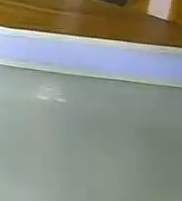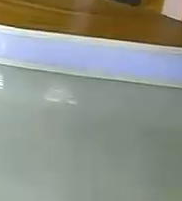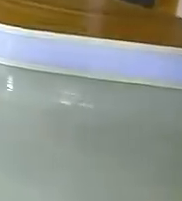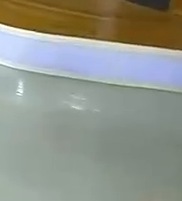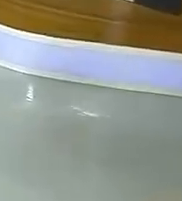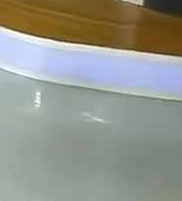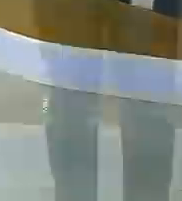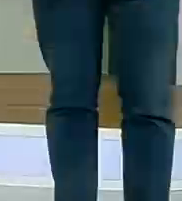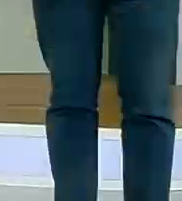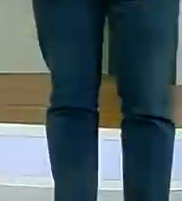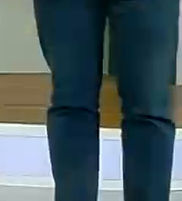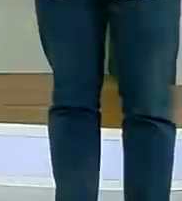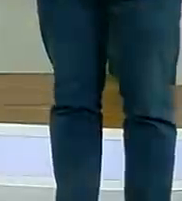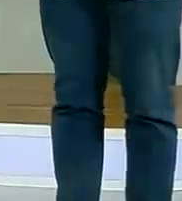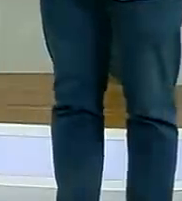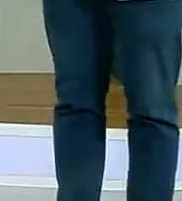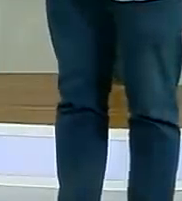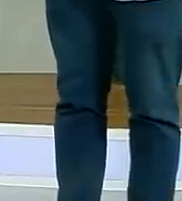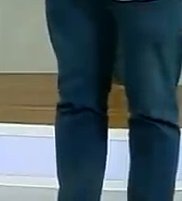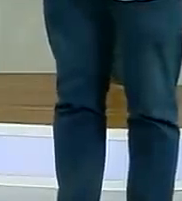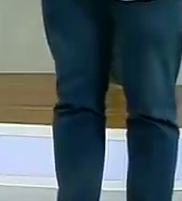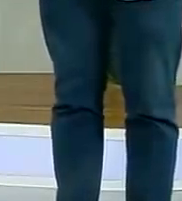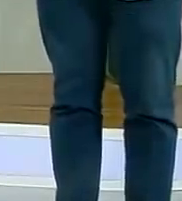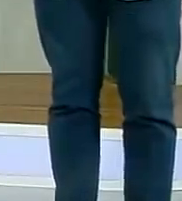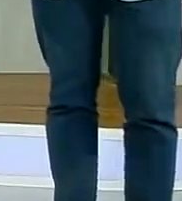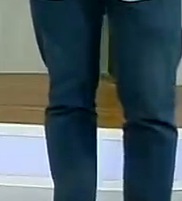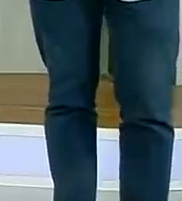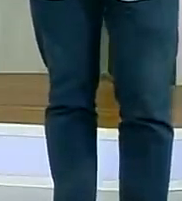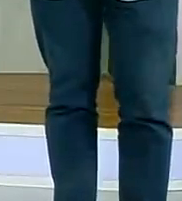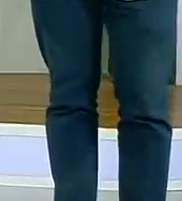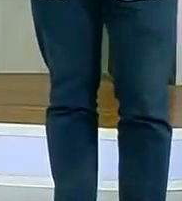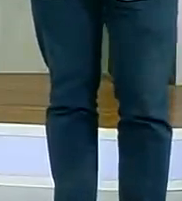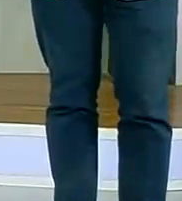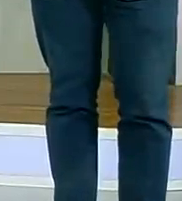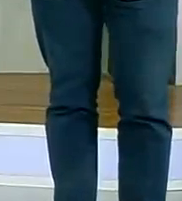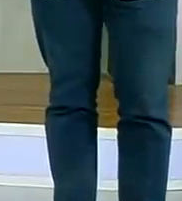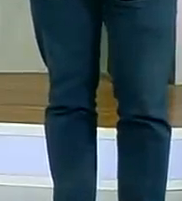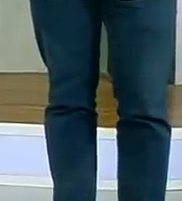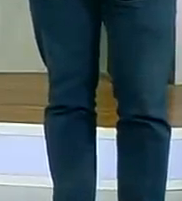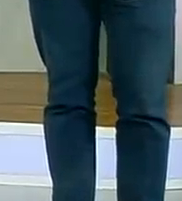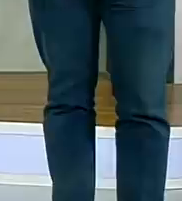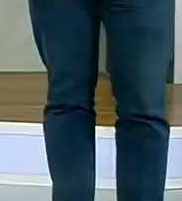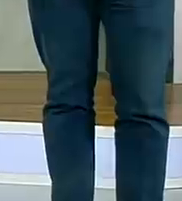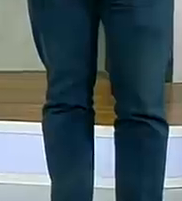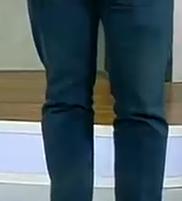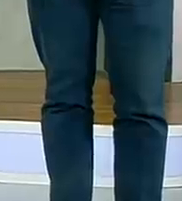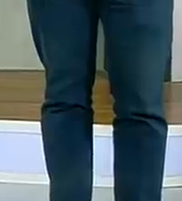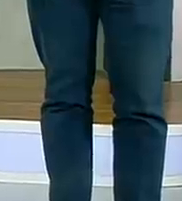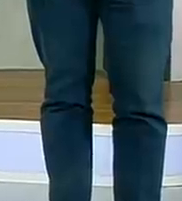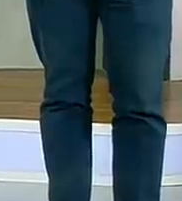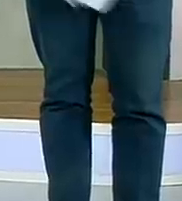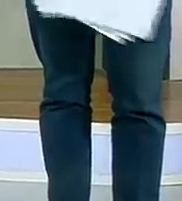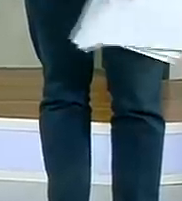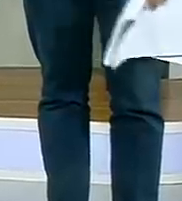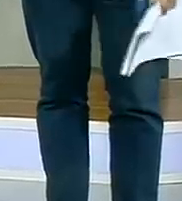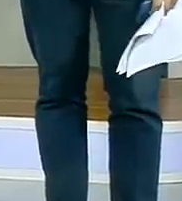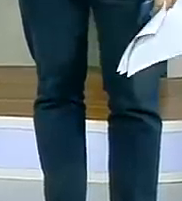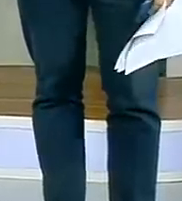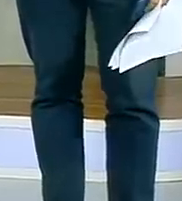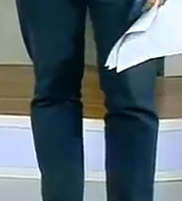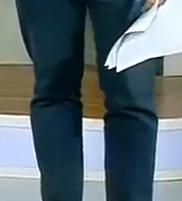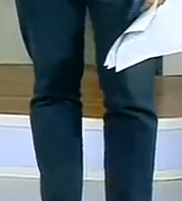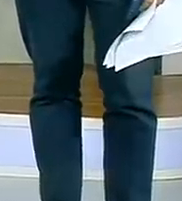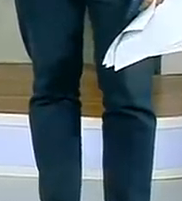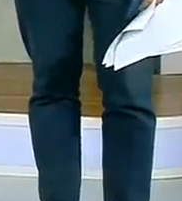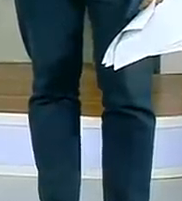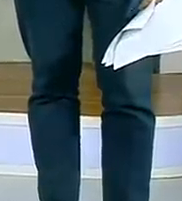Y bien amigos, a esta hora de la mañana les presentamos nuestro segmento Infraganti, segmento que se nutre de los videos y fotografías que ustedes tienen